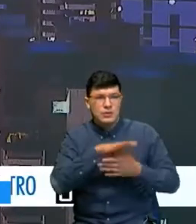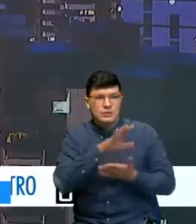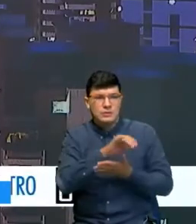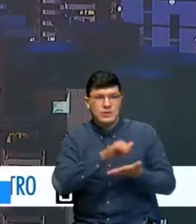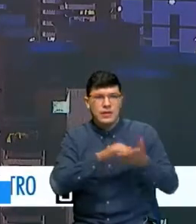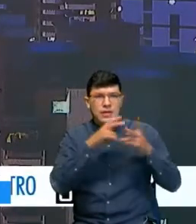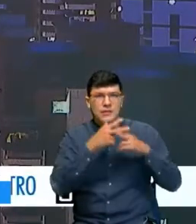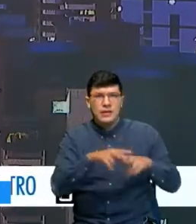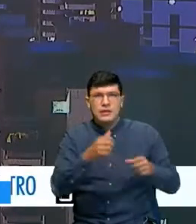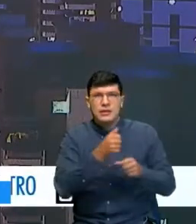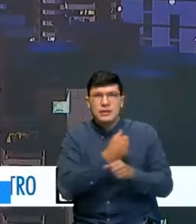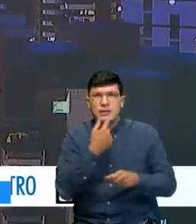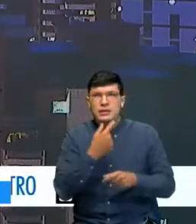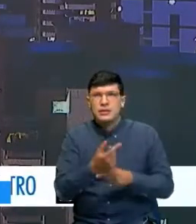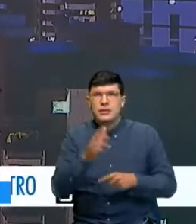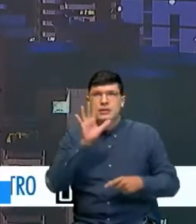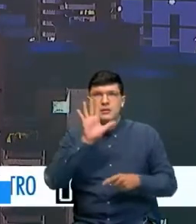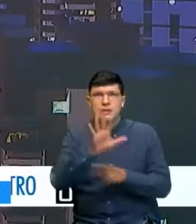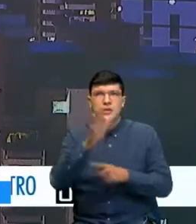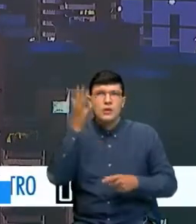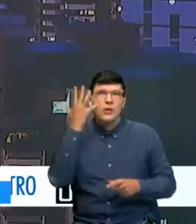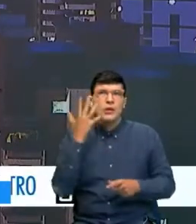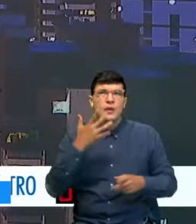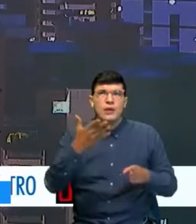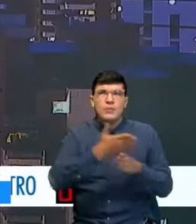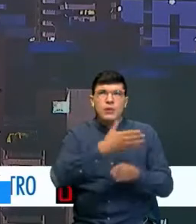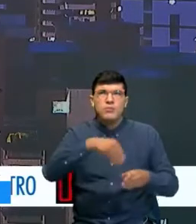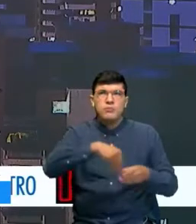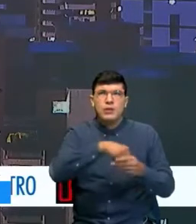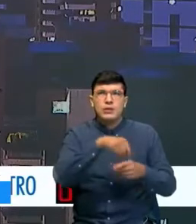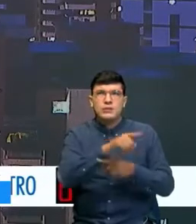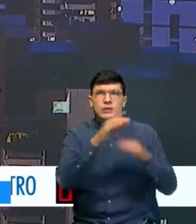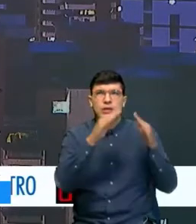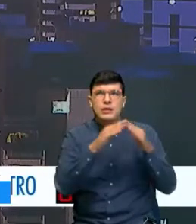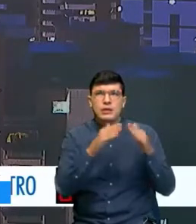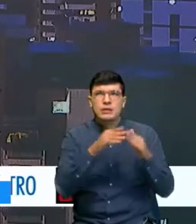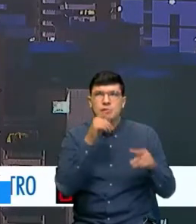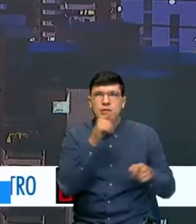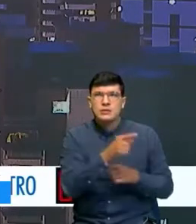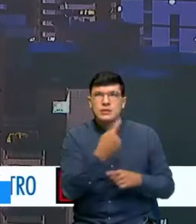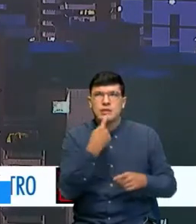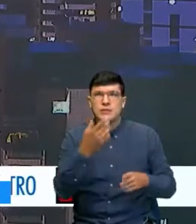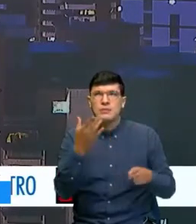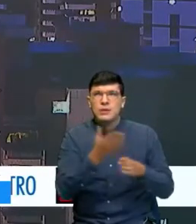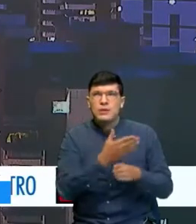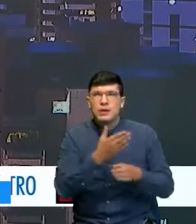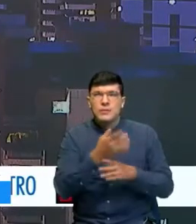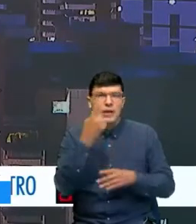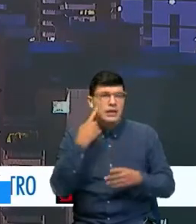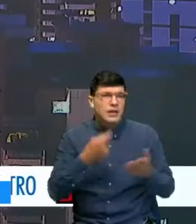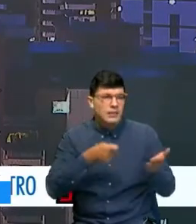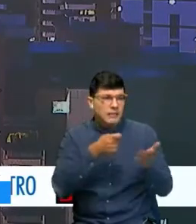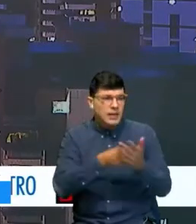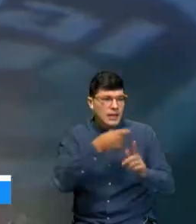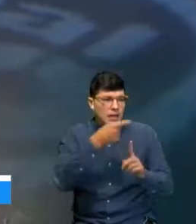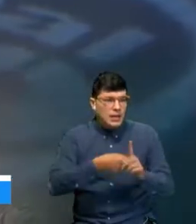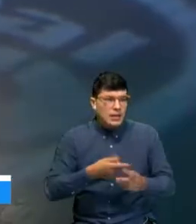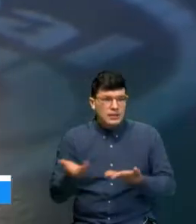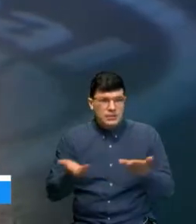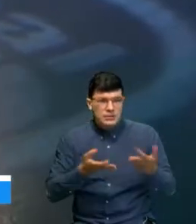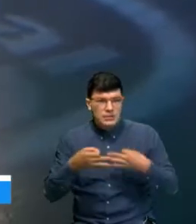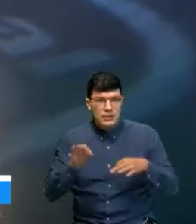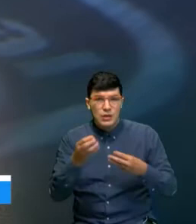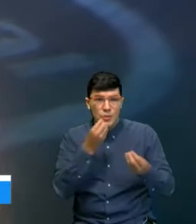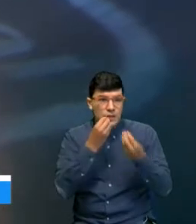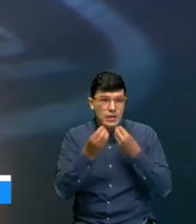herramienta de trabajo son cinco días de problemas en las casas yo bien del día a día del día para pagar el arriendo de los servicios públicos y la